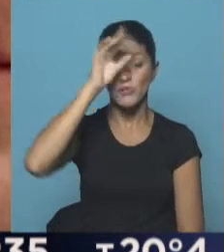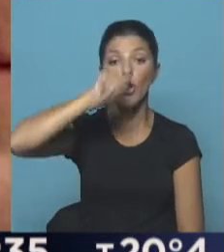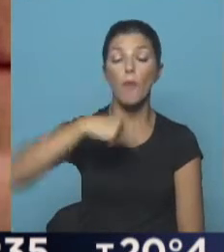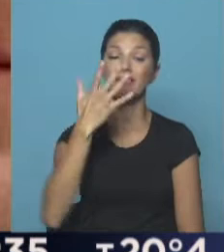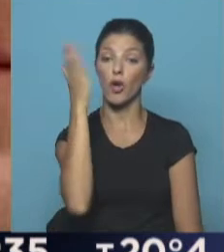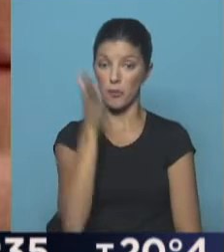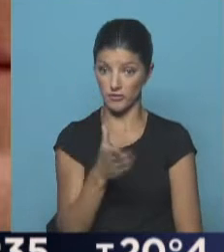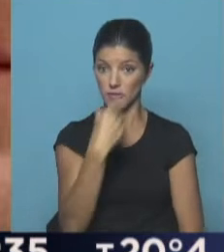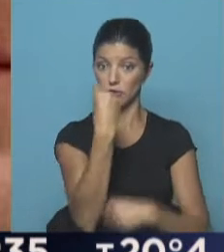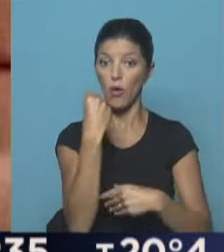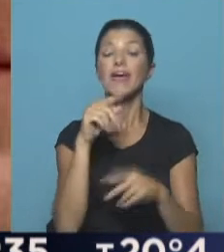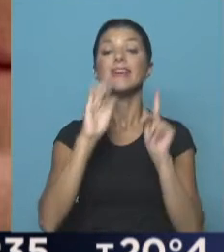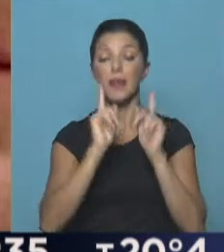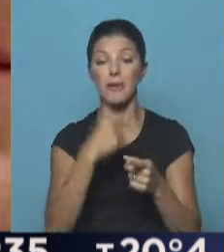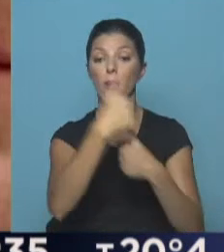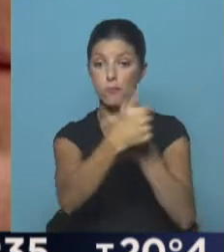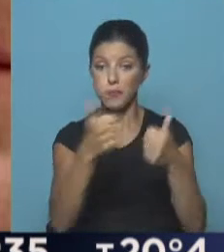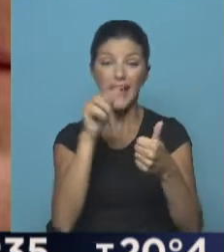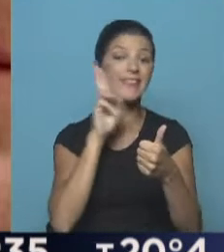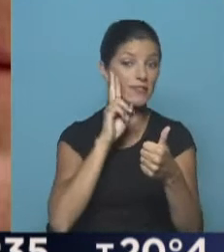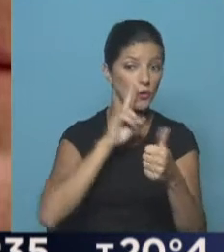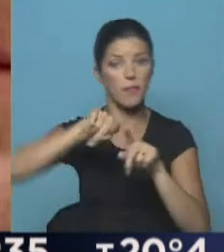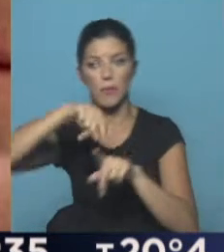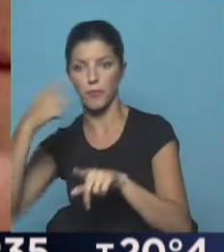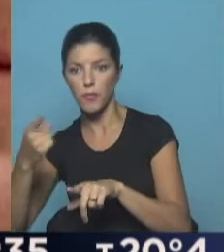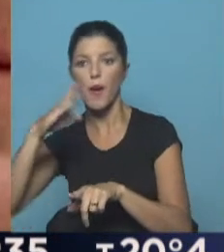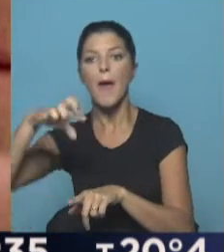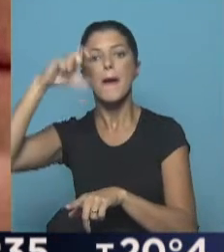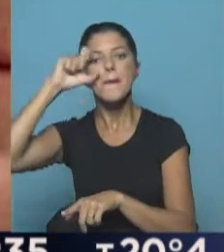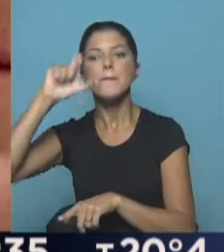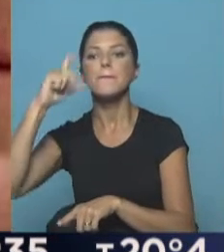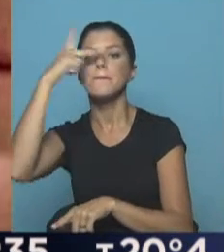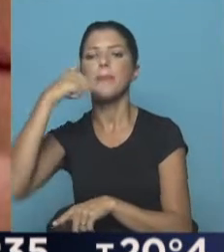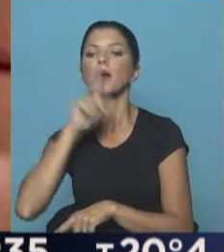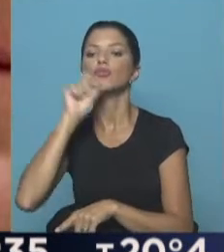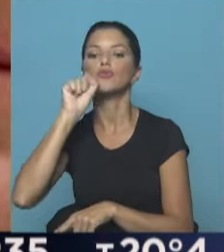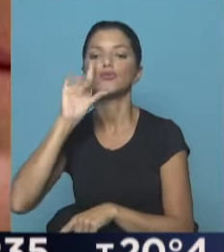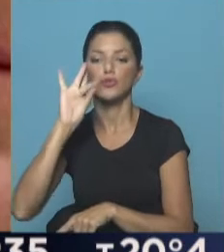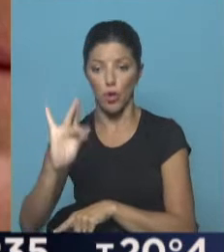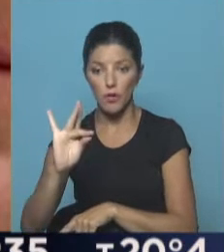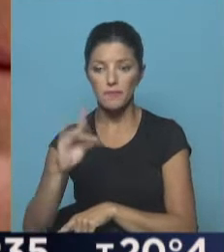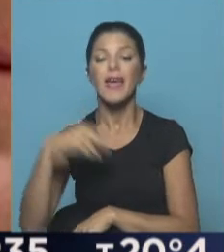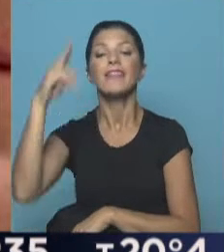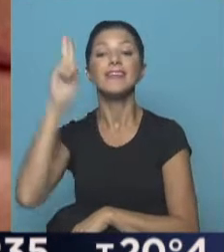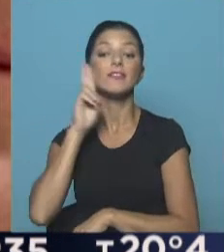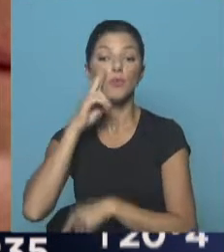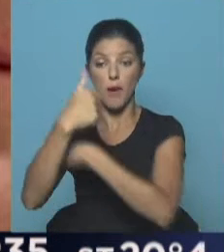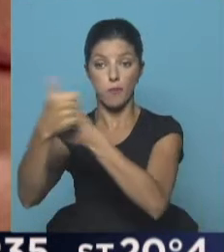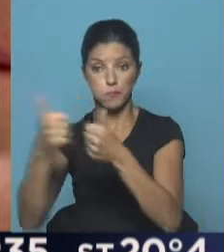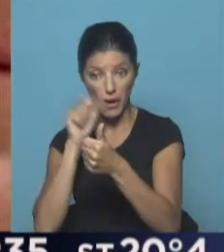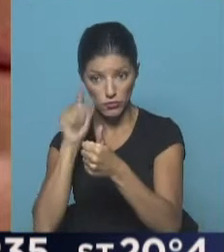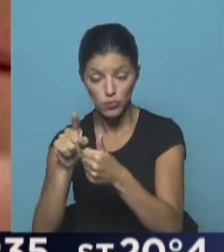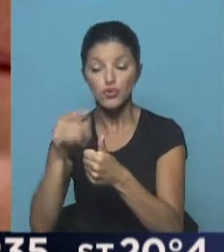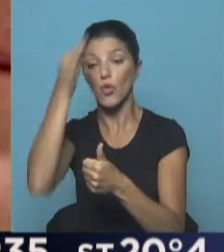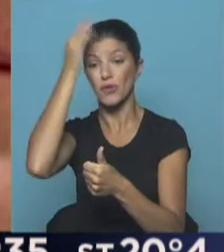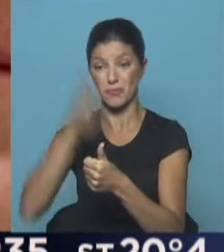de sufragios y 19 escaños. Alexander Pechtold, de Demócrata 66, obtuvo 19 escaños al quedarse con el 12% de